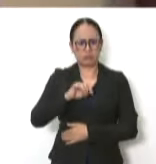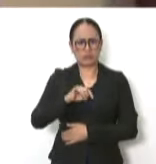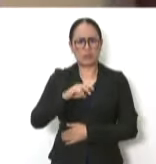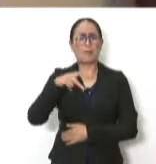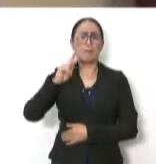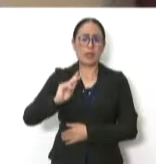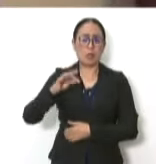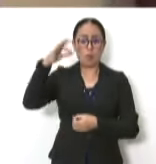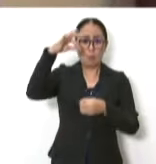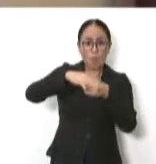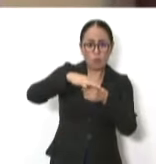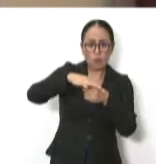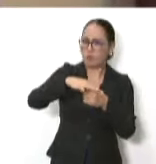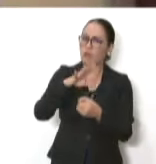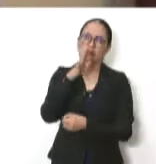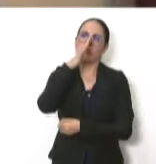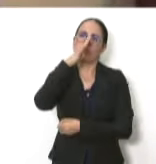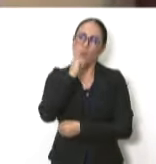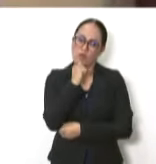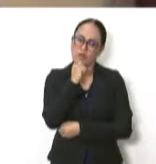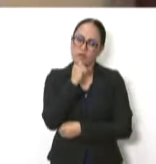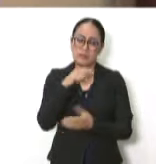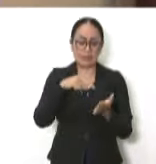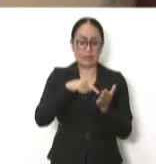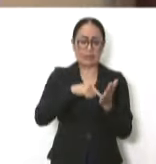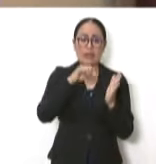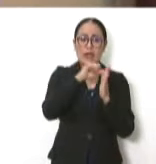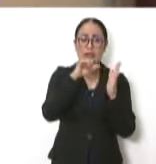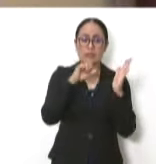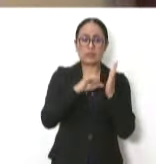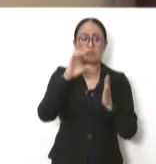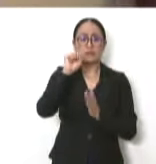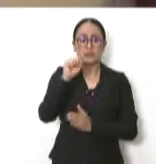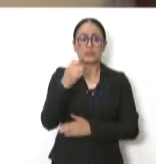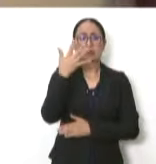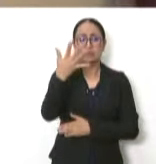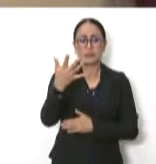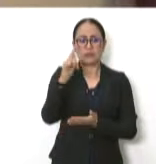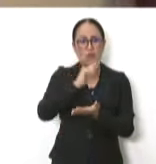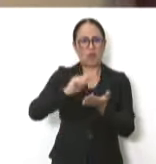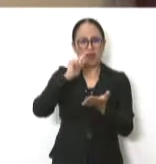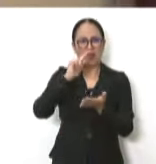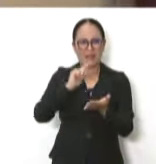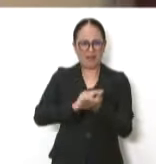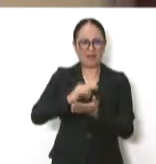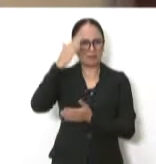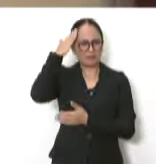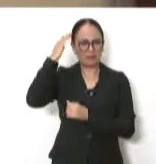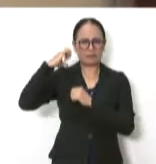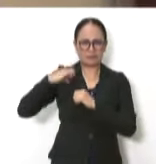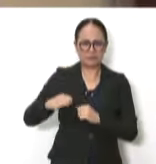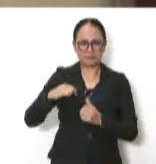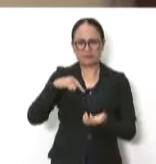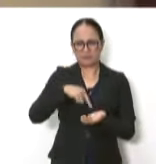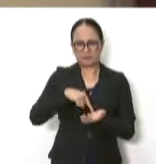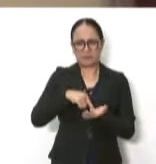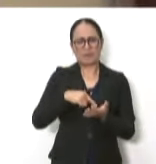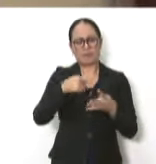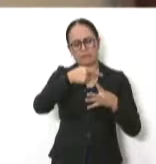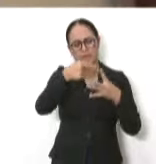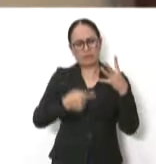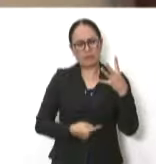voto. De tal forma que el artículo 65 de la Ley General dispone que son